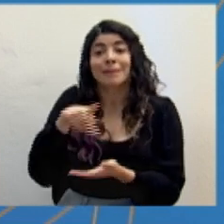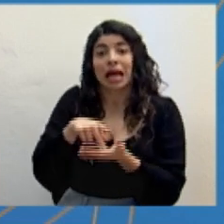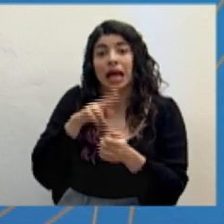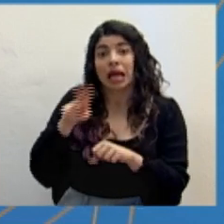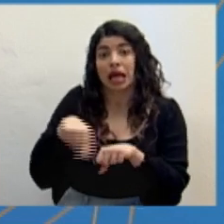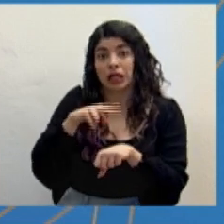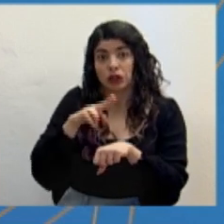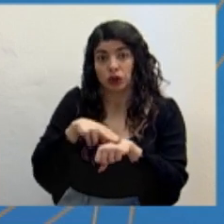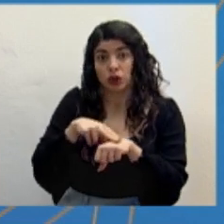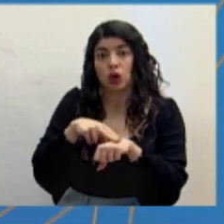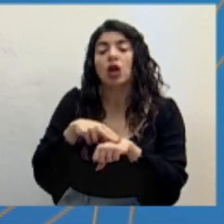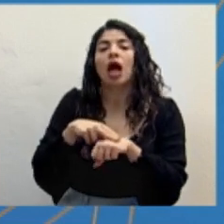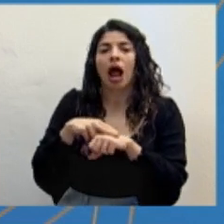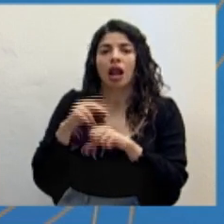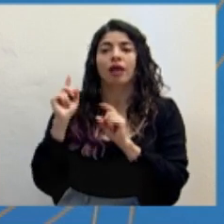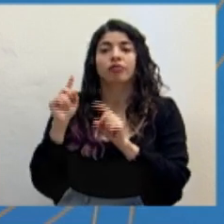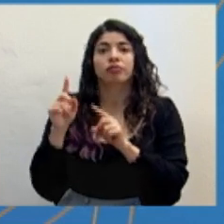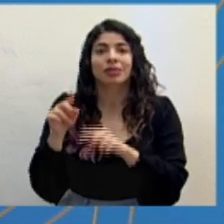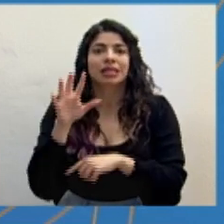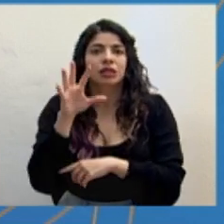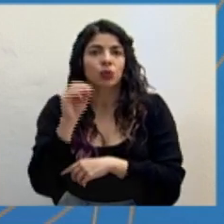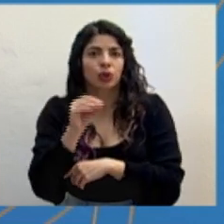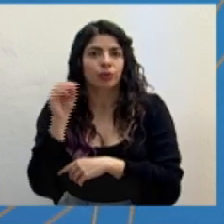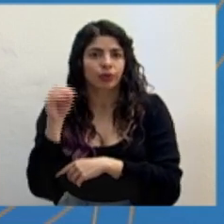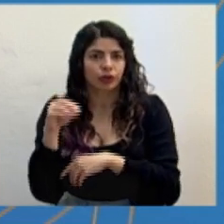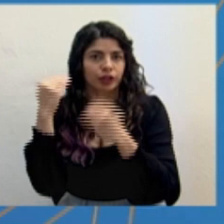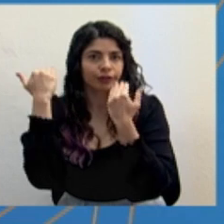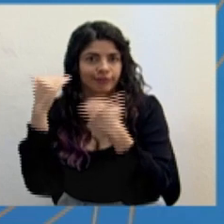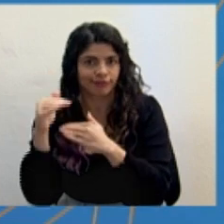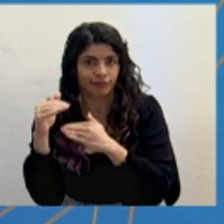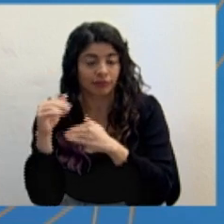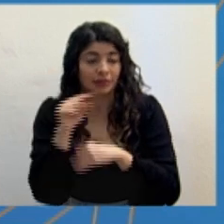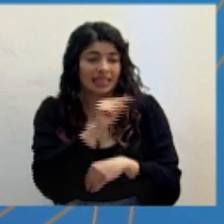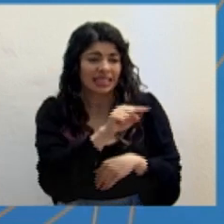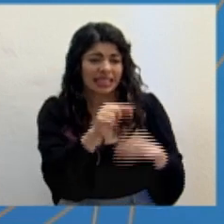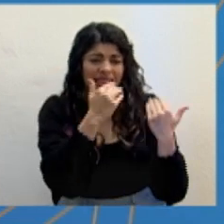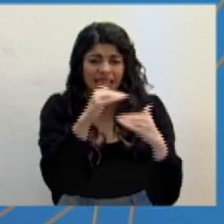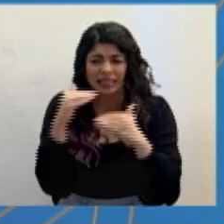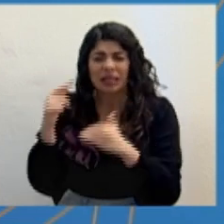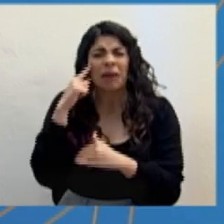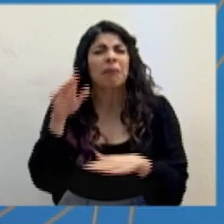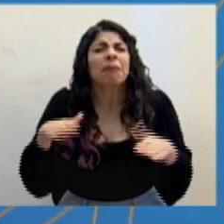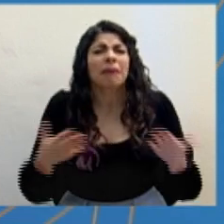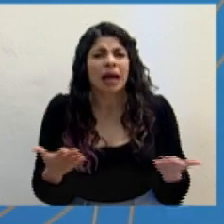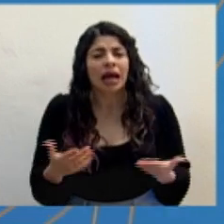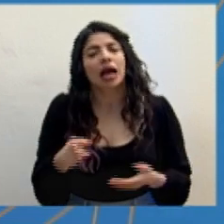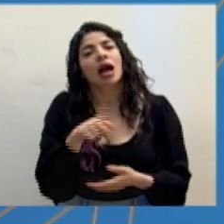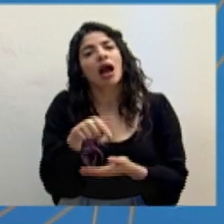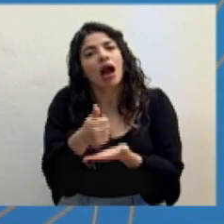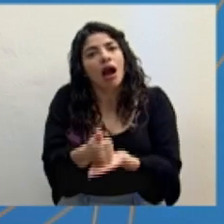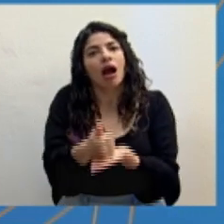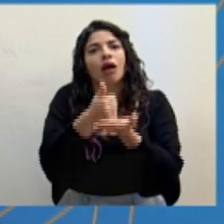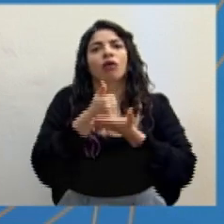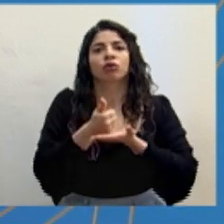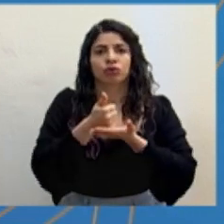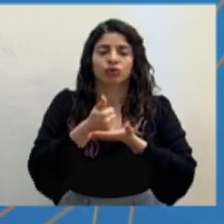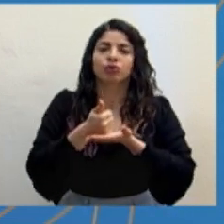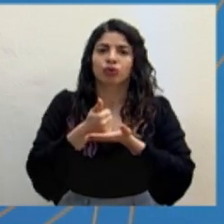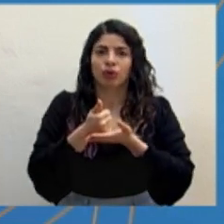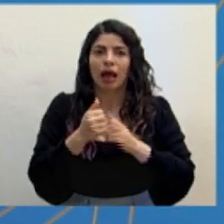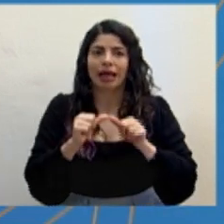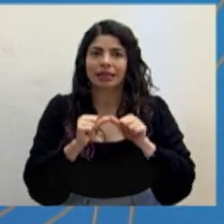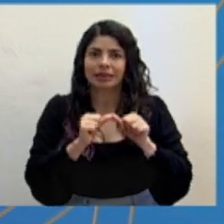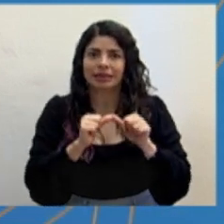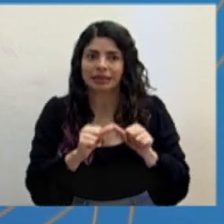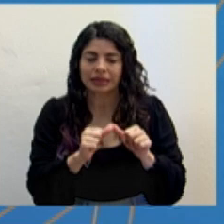un aforo del 50%. Todo esto para coadyuvar en el